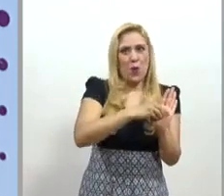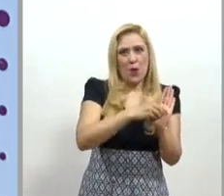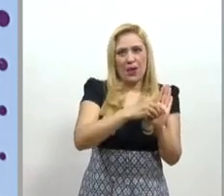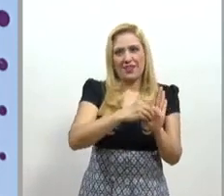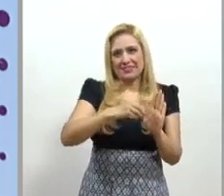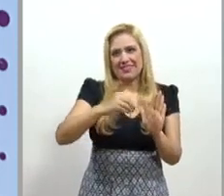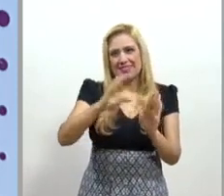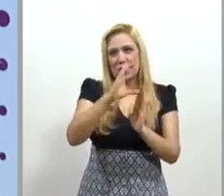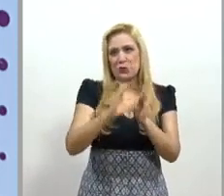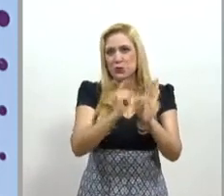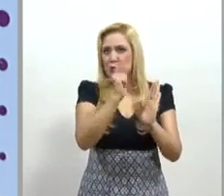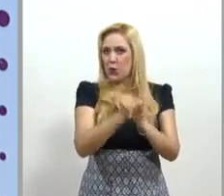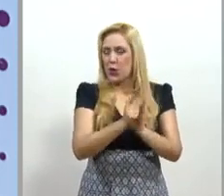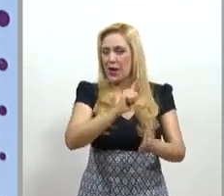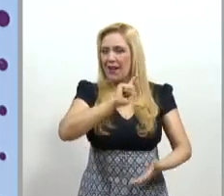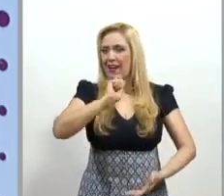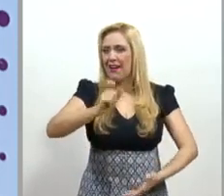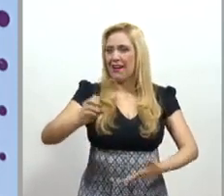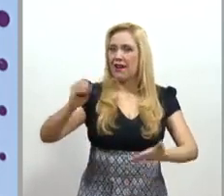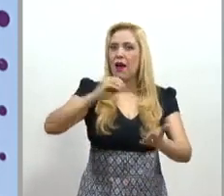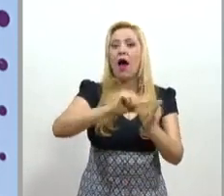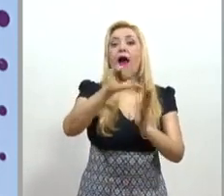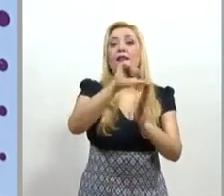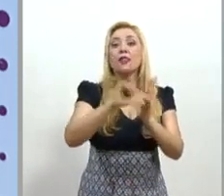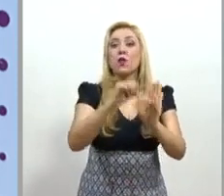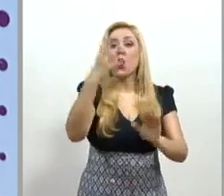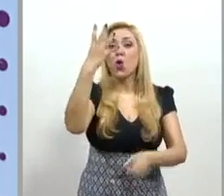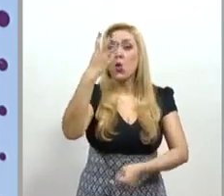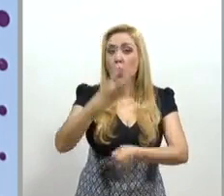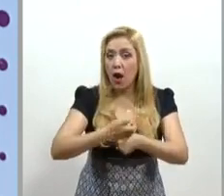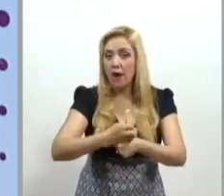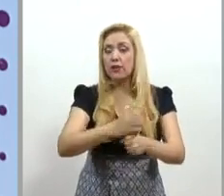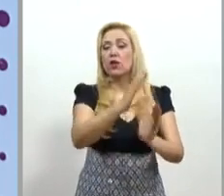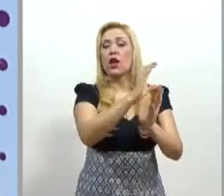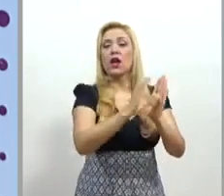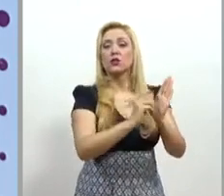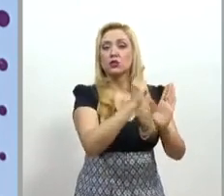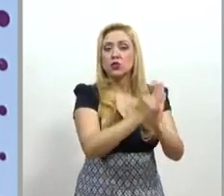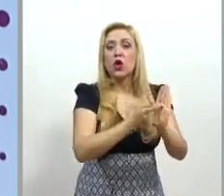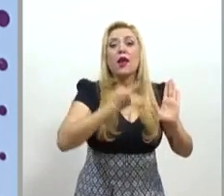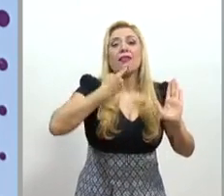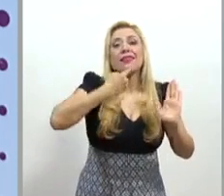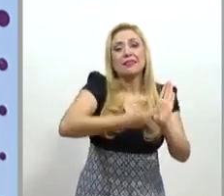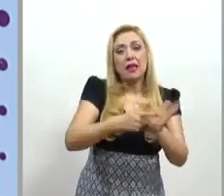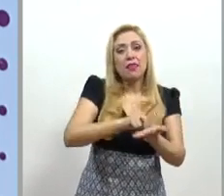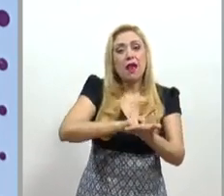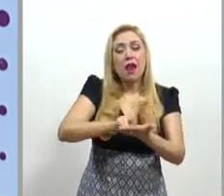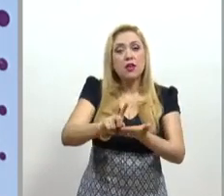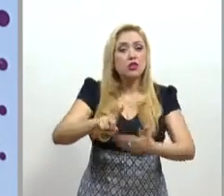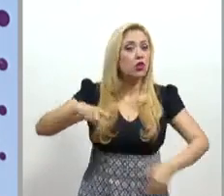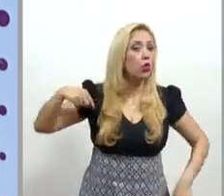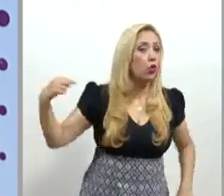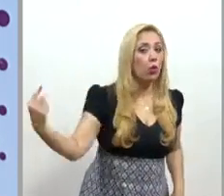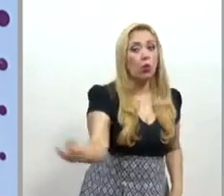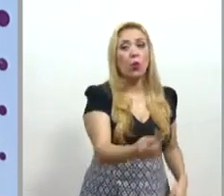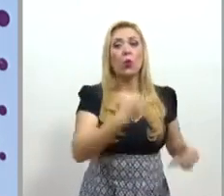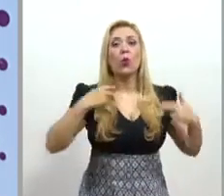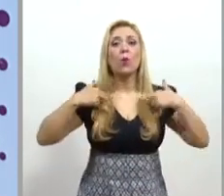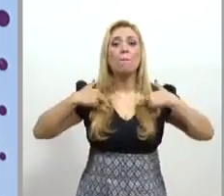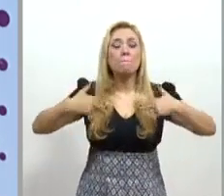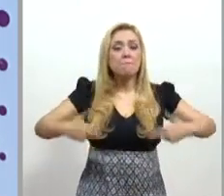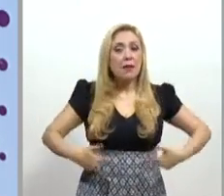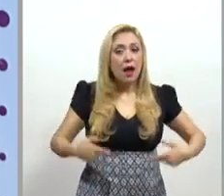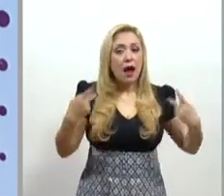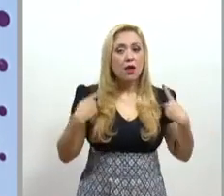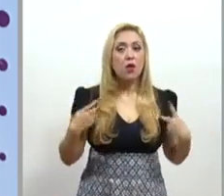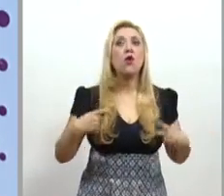latinoamericano, pues podemos nosotros encontrar en el artículo cuarto de la Constitución un derecho humano al medio ambiente, que no se queda ahí,